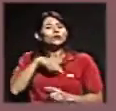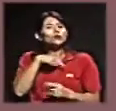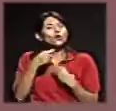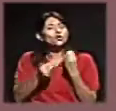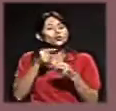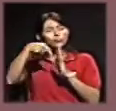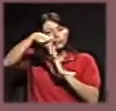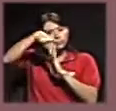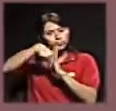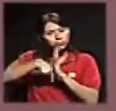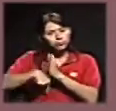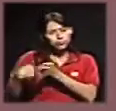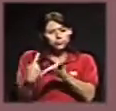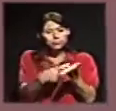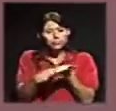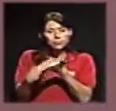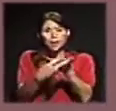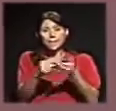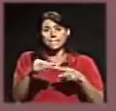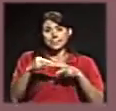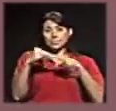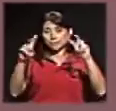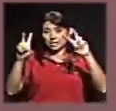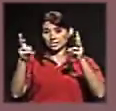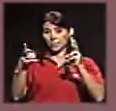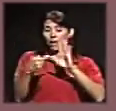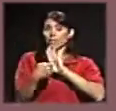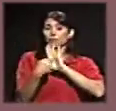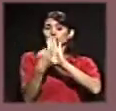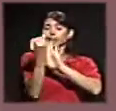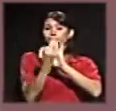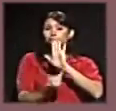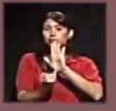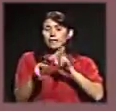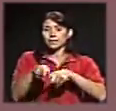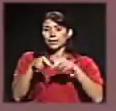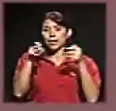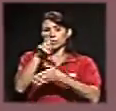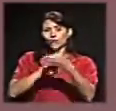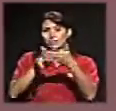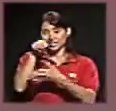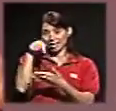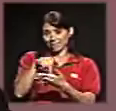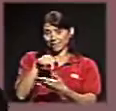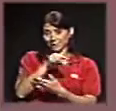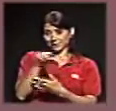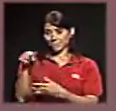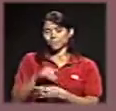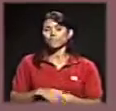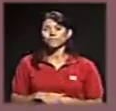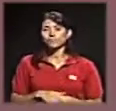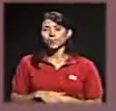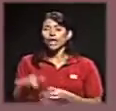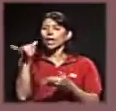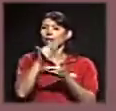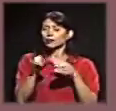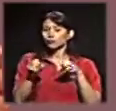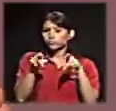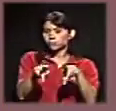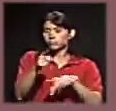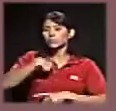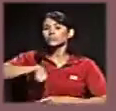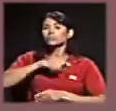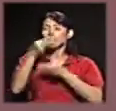los principales temas de portada del Semanario Universidad de esta edición. En esta ocasión le vamos